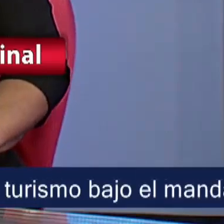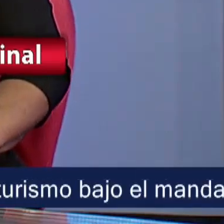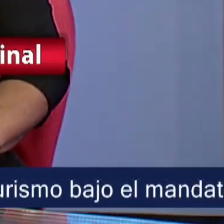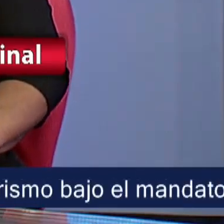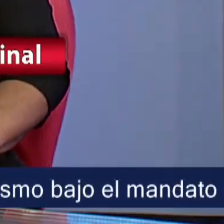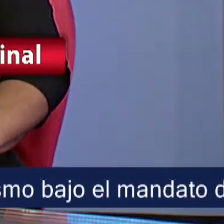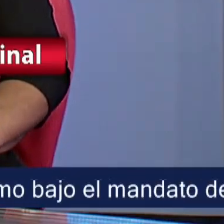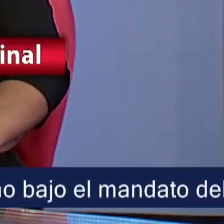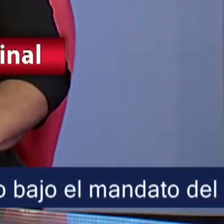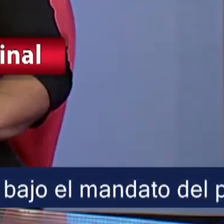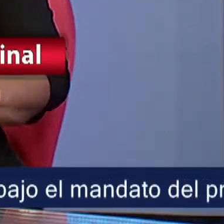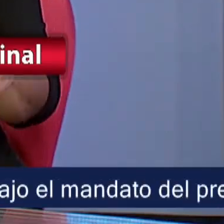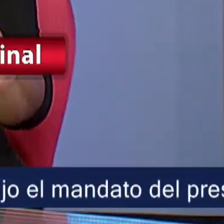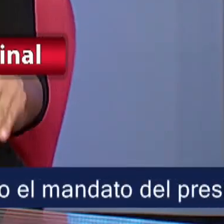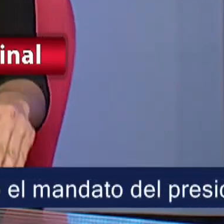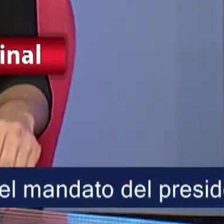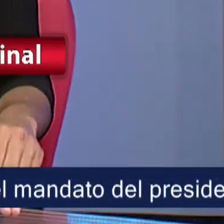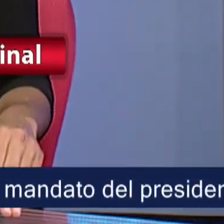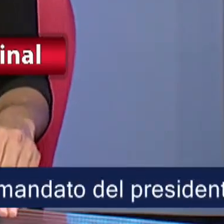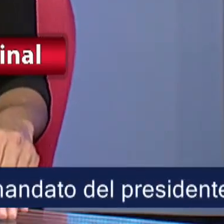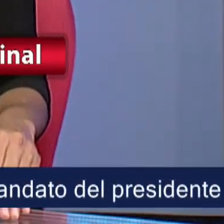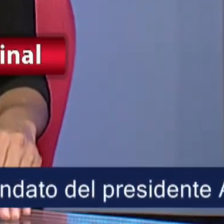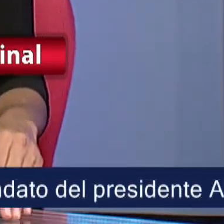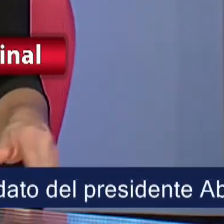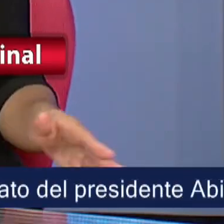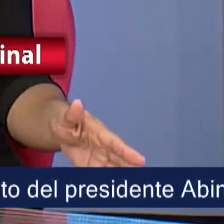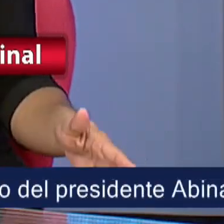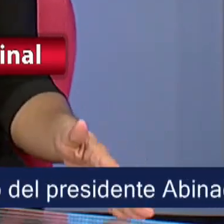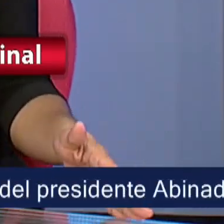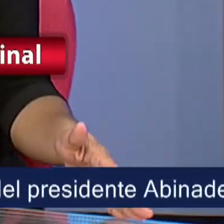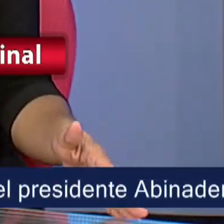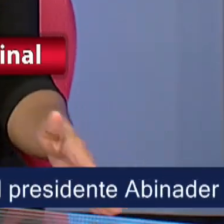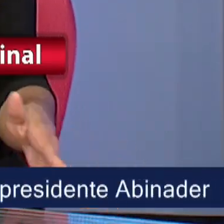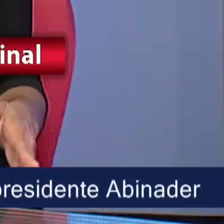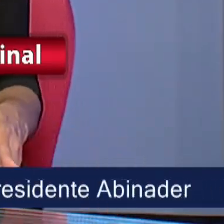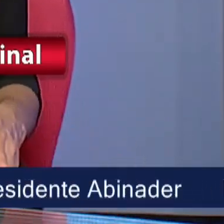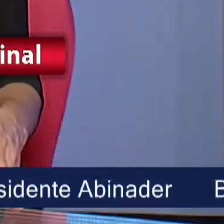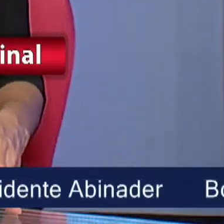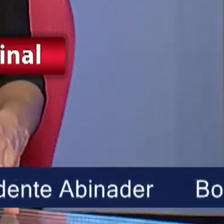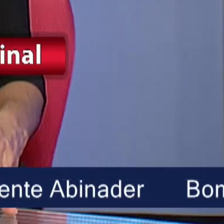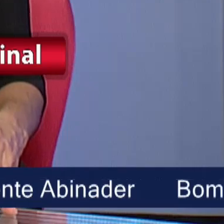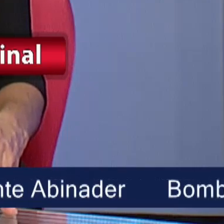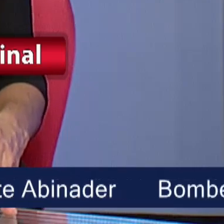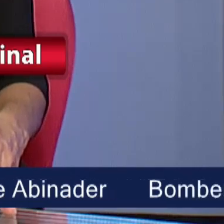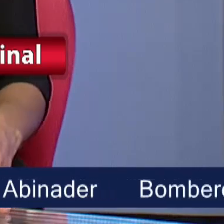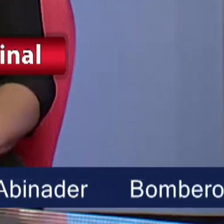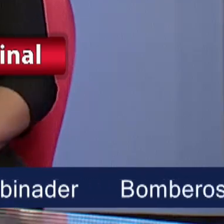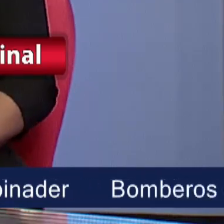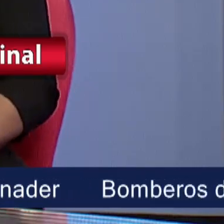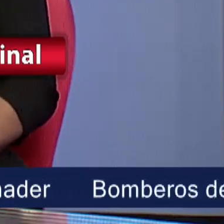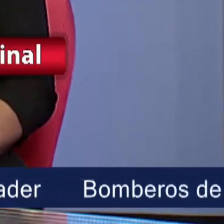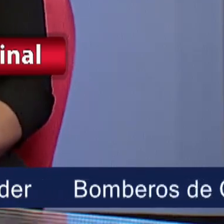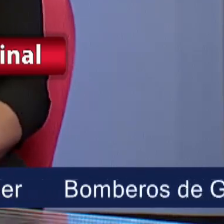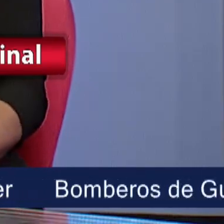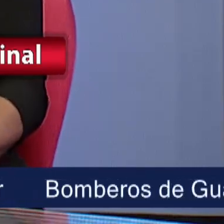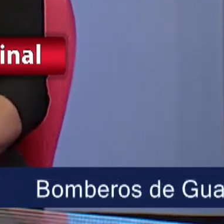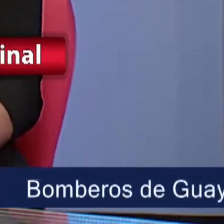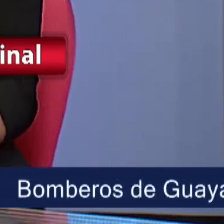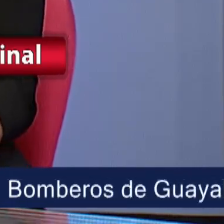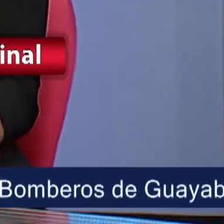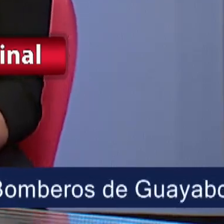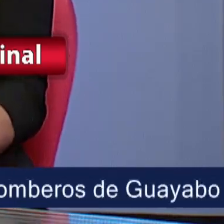presidente Luis abinader manifestó este lunes que la inversión en medicamentos de agosto de 2020 a septiembre del 2024 es de unos